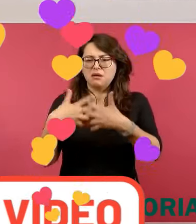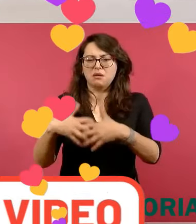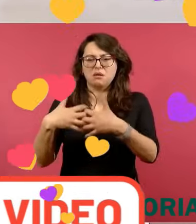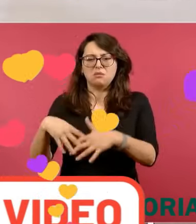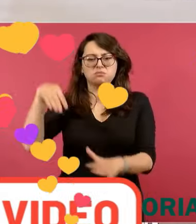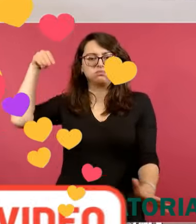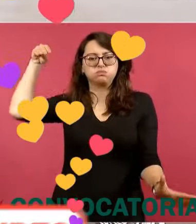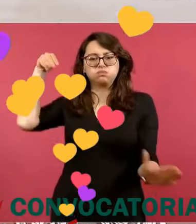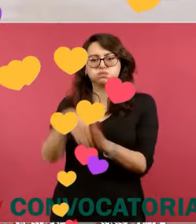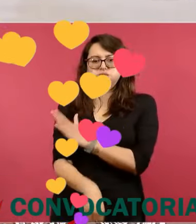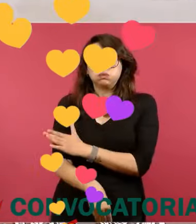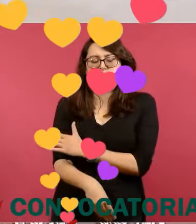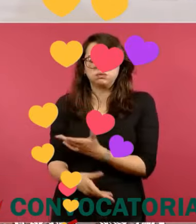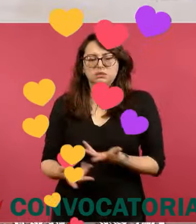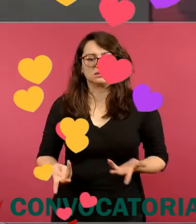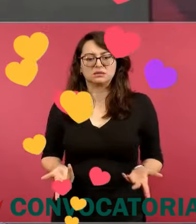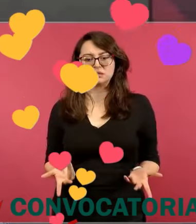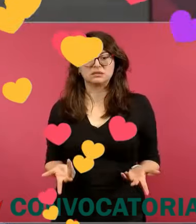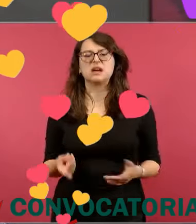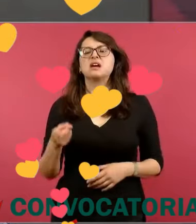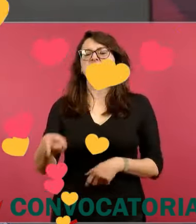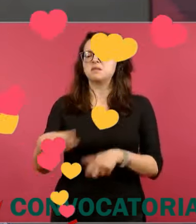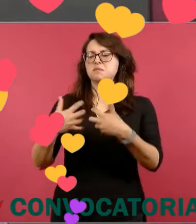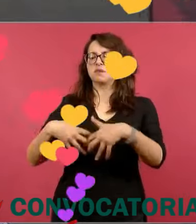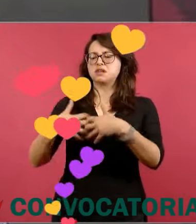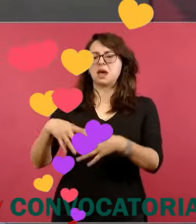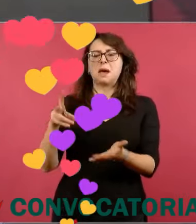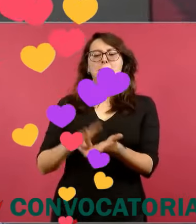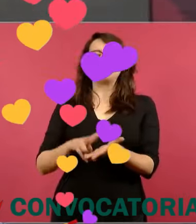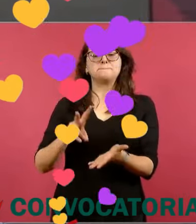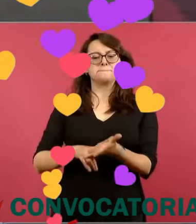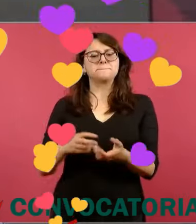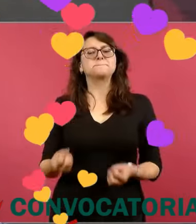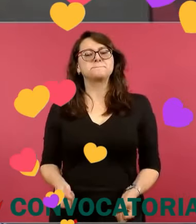Nada más que en el avalúo aparecía y